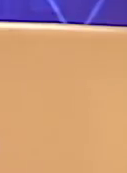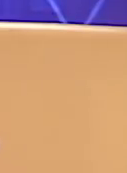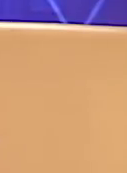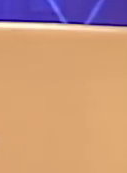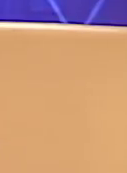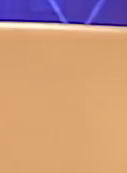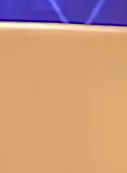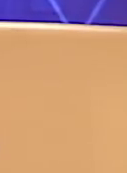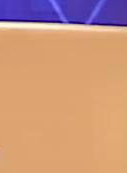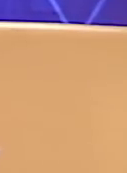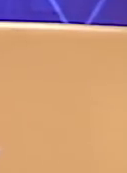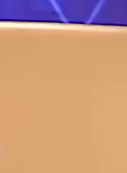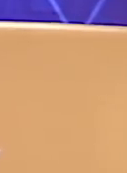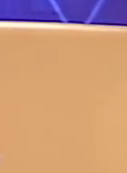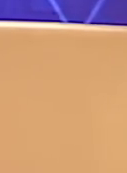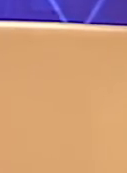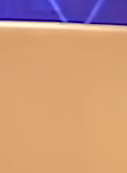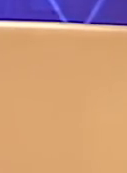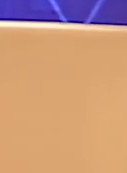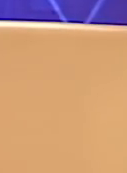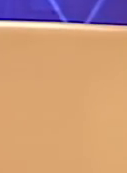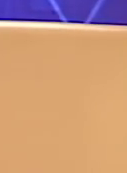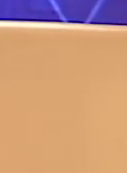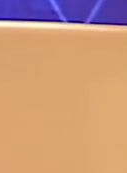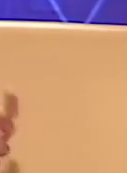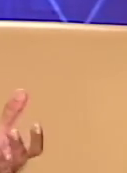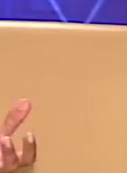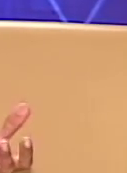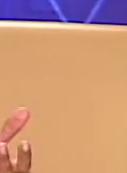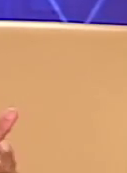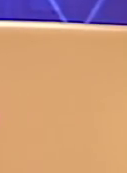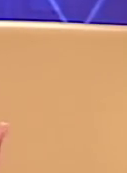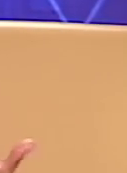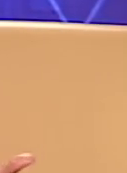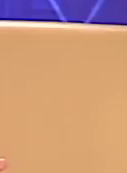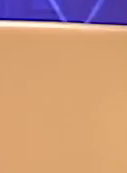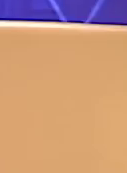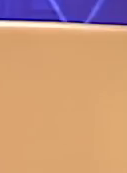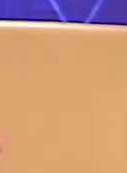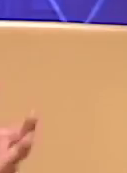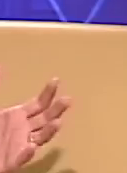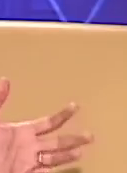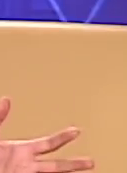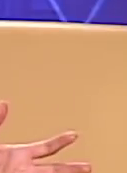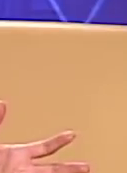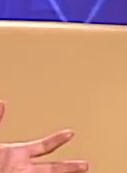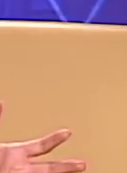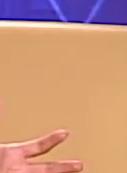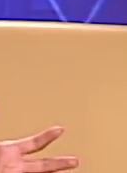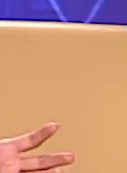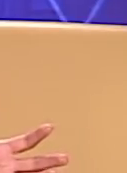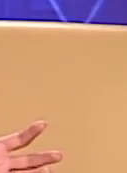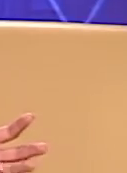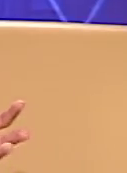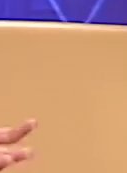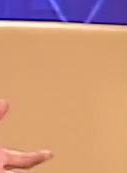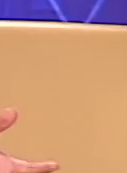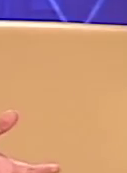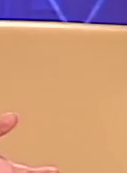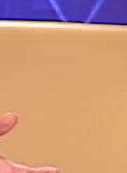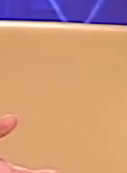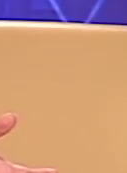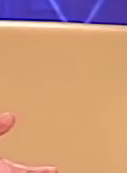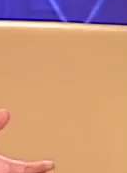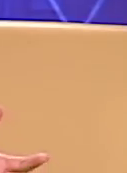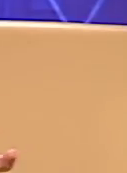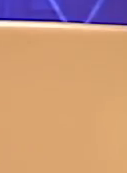va a entrar en vigencia un nuevo cono monetario como ve usted que está la adecuación tanto de la plataforma como la